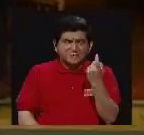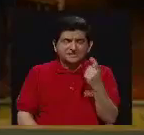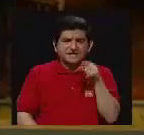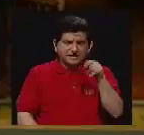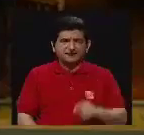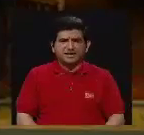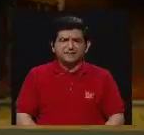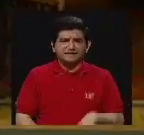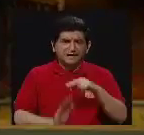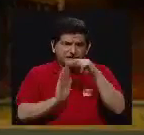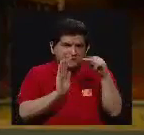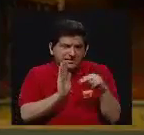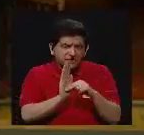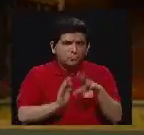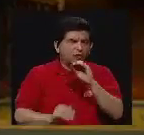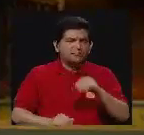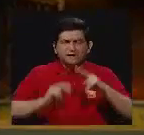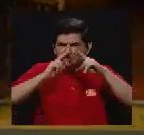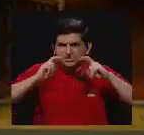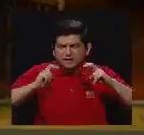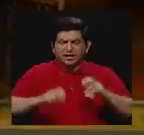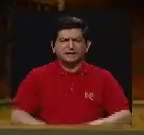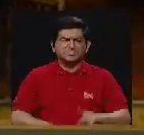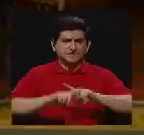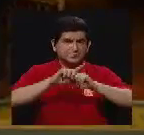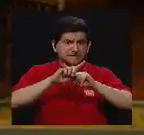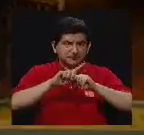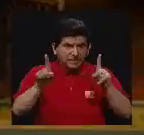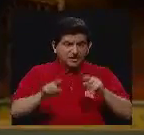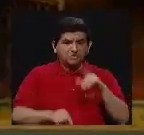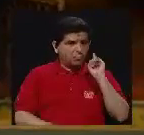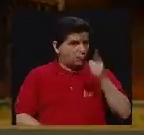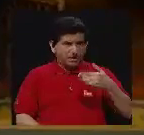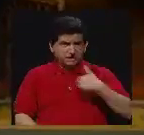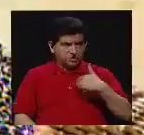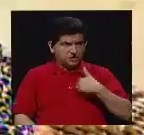ese marco. Bueno, no está obligada, no, pero desde una